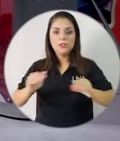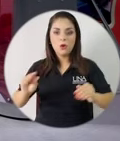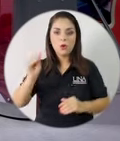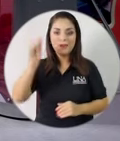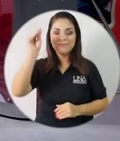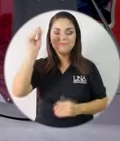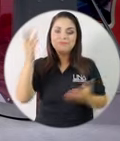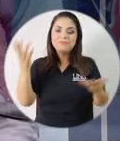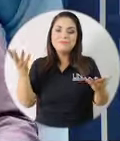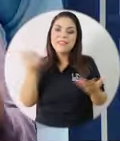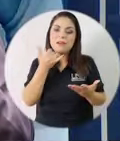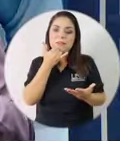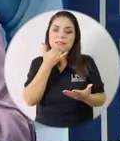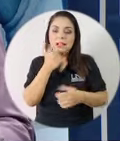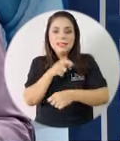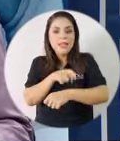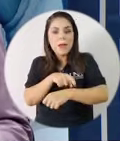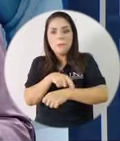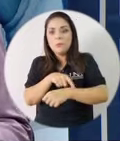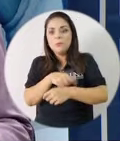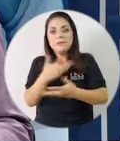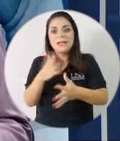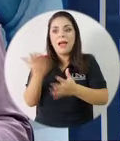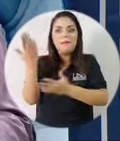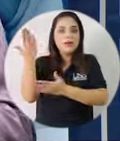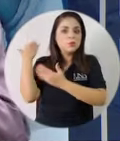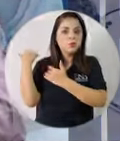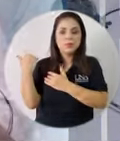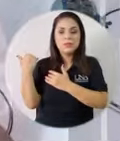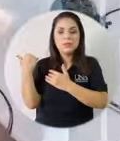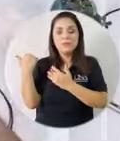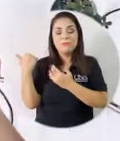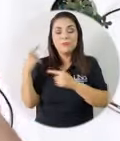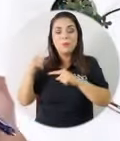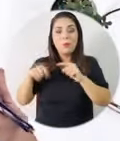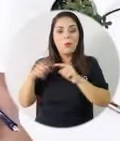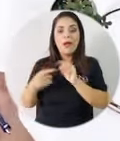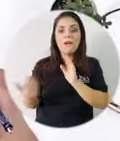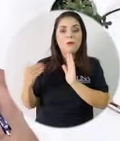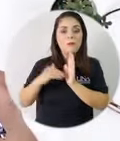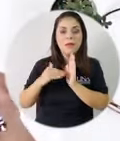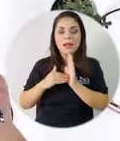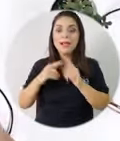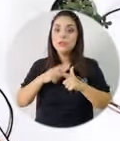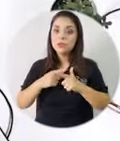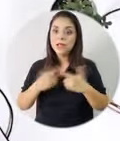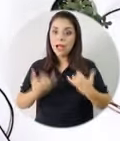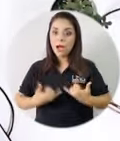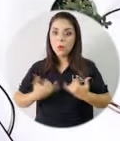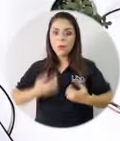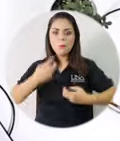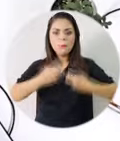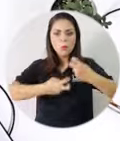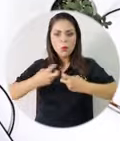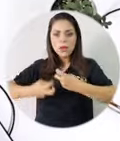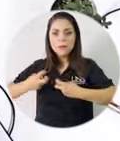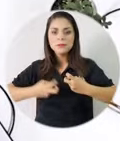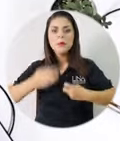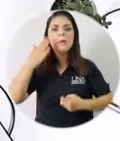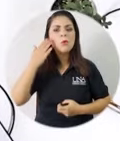tiempo no se devuelve. Y muchos de los problemas que tenemos hoy son las malas decisiones que se tomaron en el pasado reciente o en el